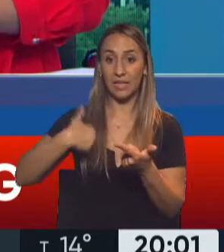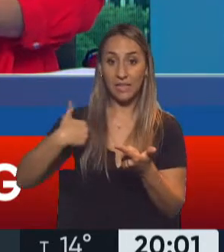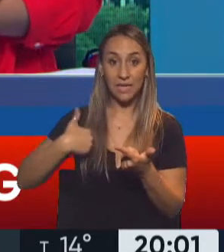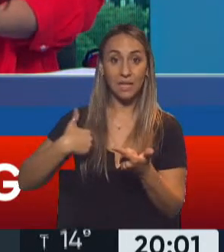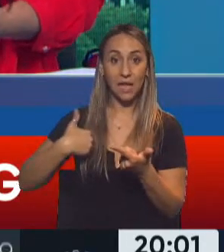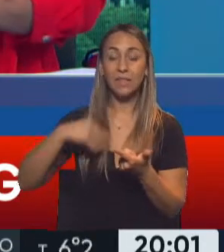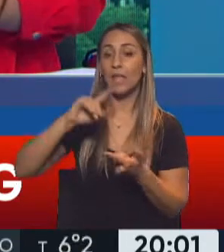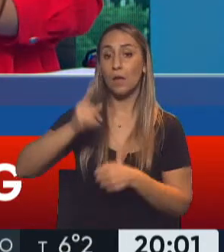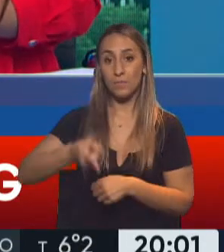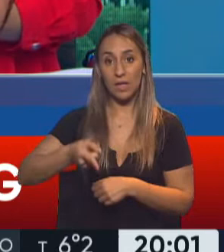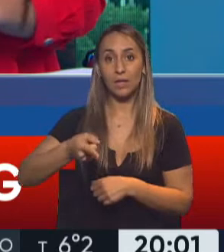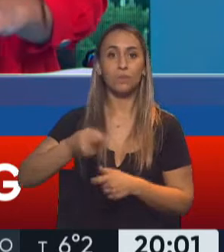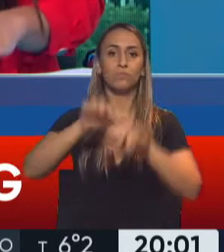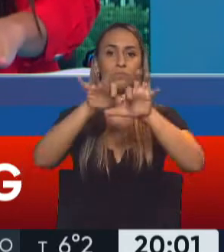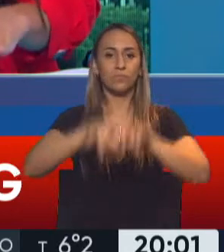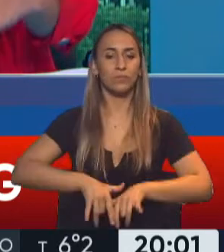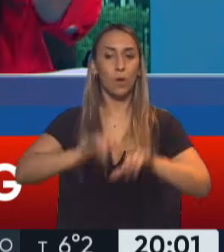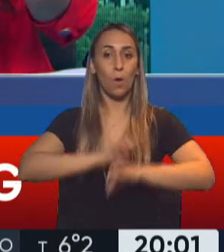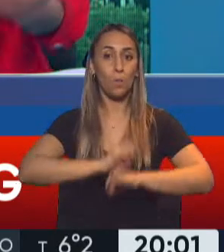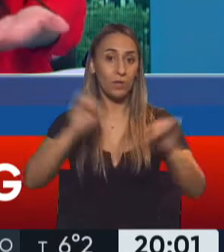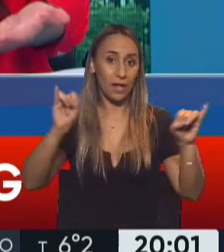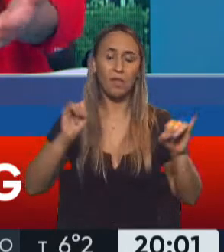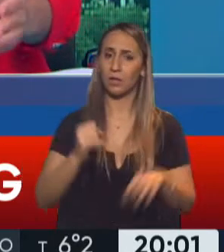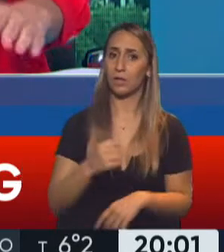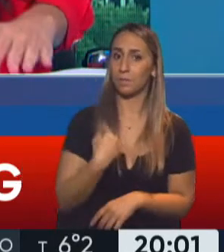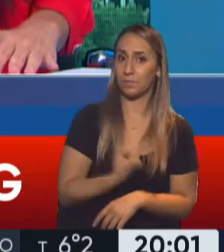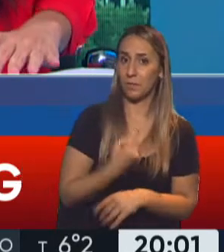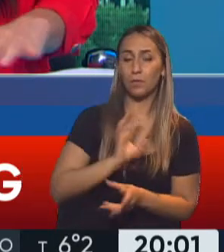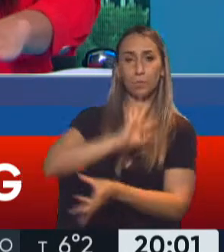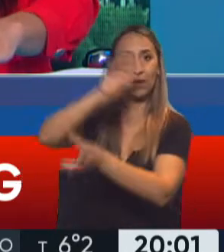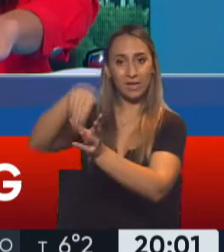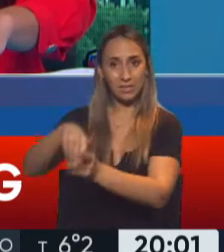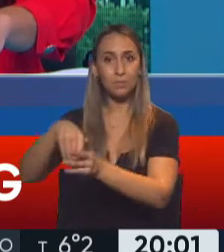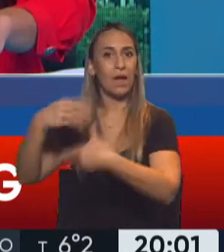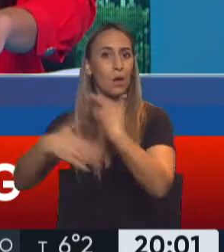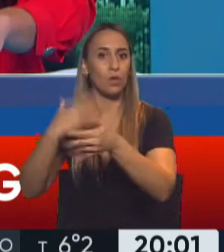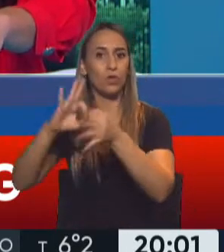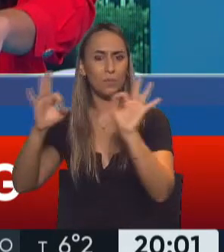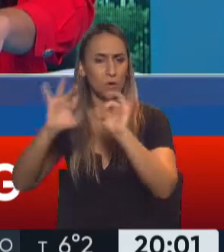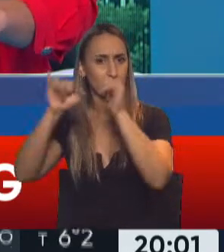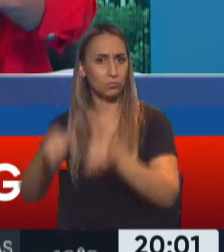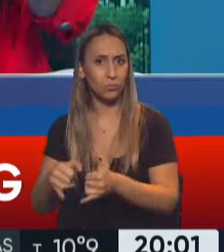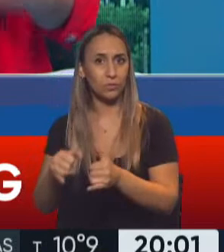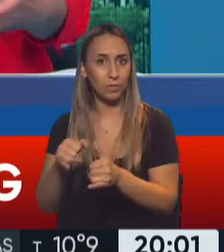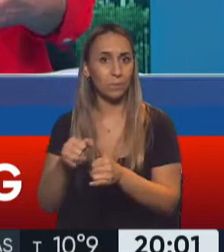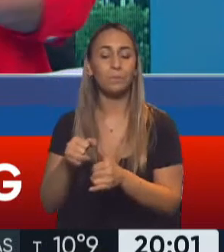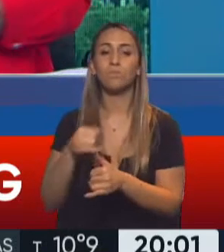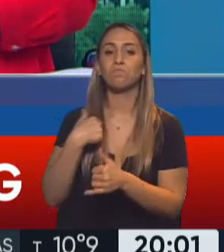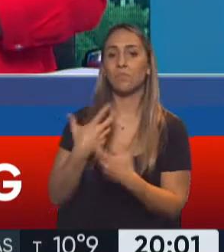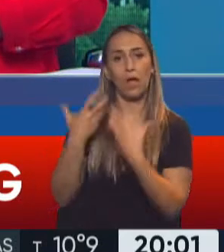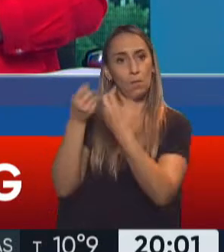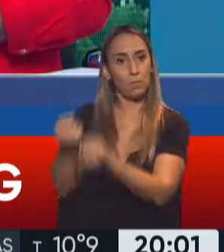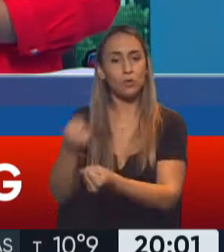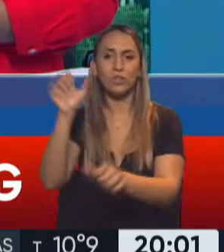país, que salió con un comunicado a decir que iban a participar de estos Juegos, y ratificaron el respaldo de los